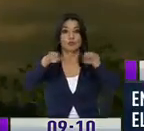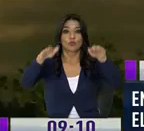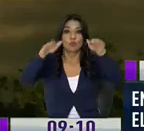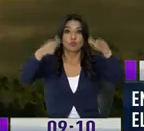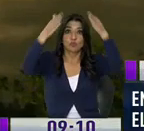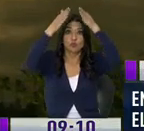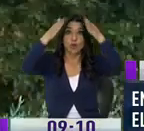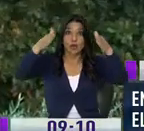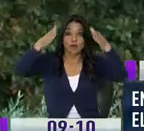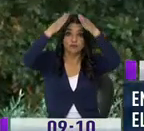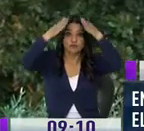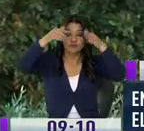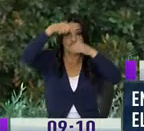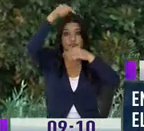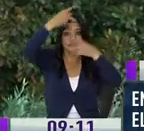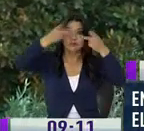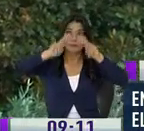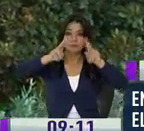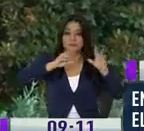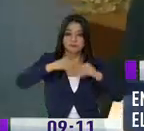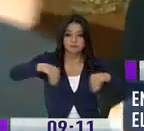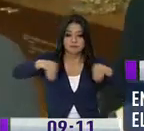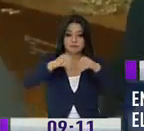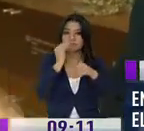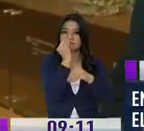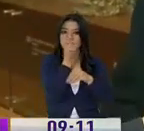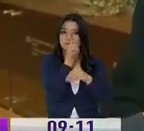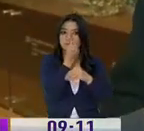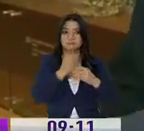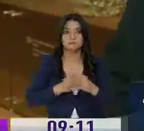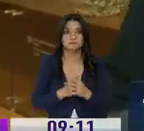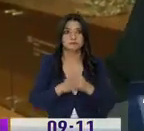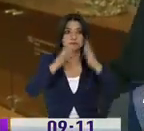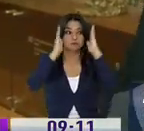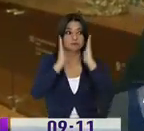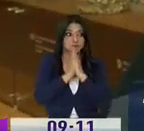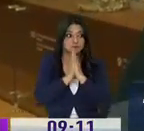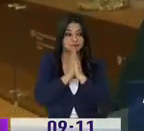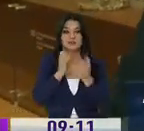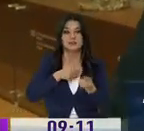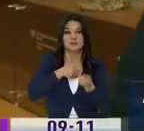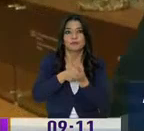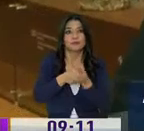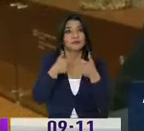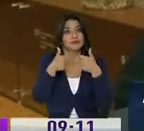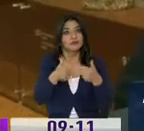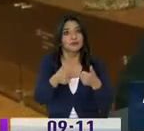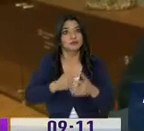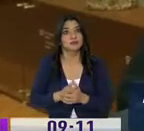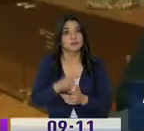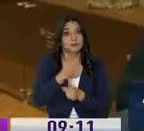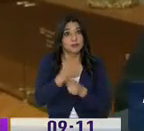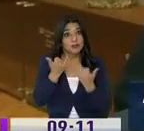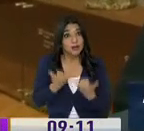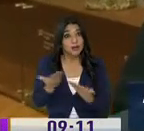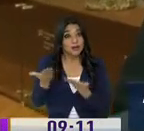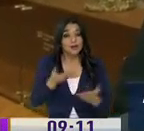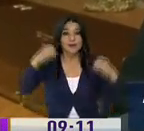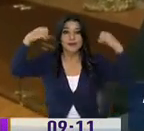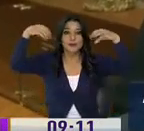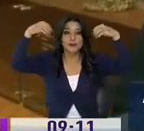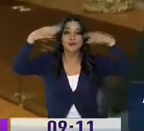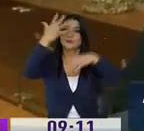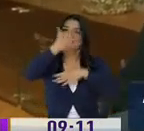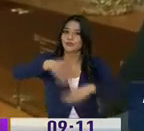así como la colocación y distribución de plantas. Sí, las madres han tenido ese apoyo, esa ayuda, y por eso es que ahora tienen espacios iluminados